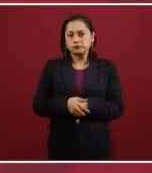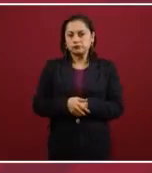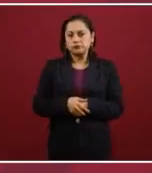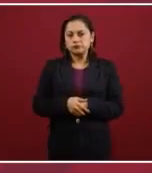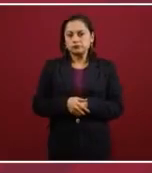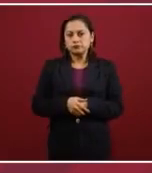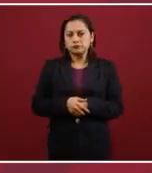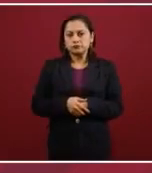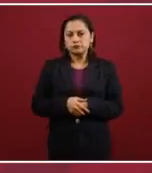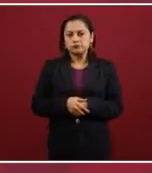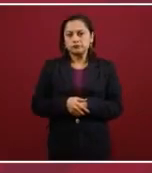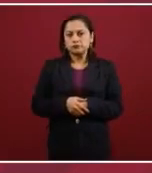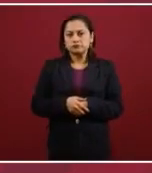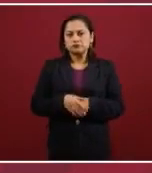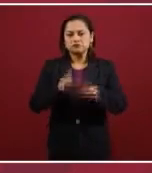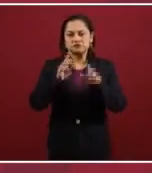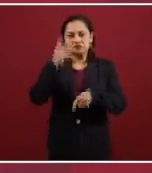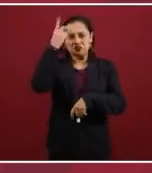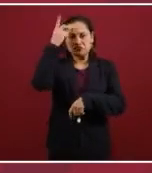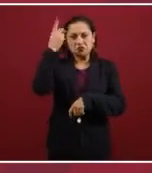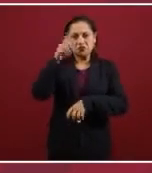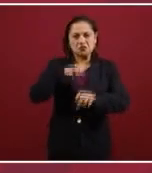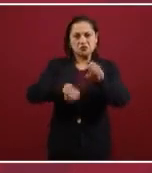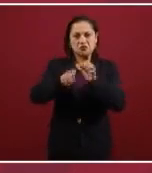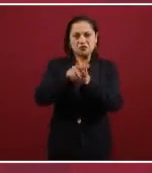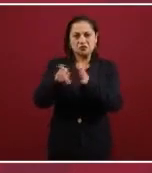podrían decirle el periodista te vas